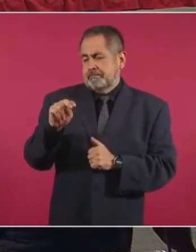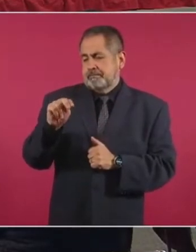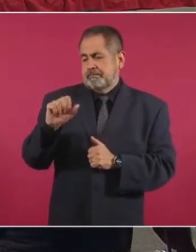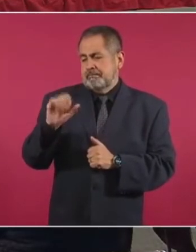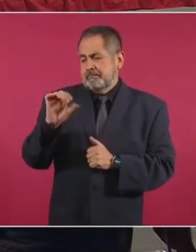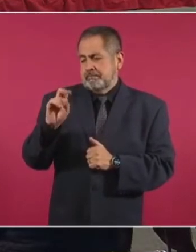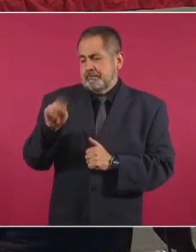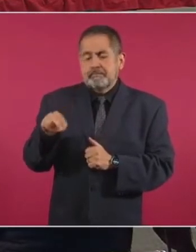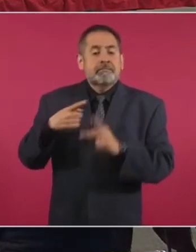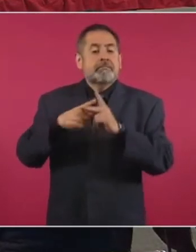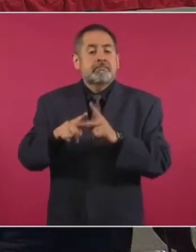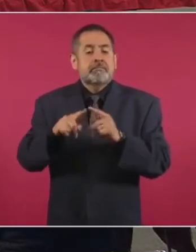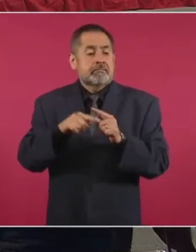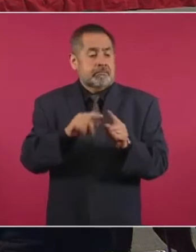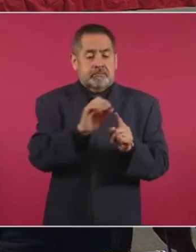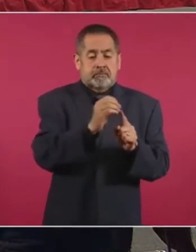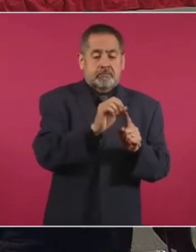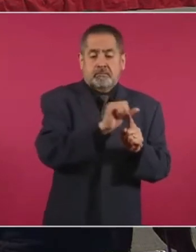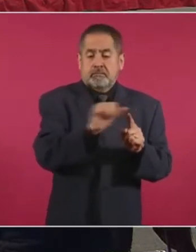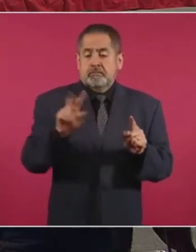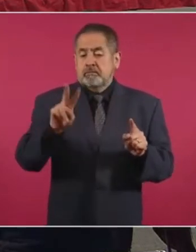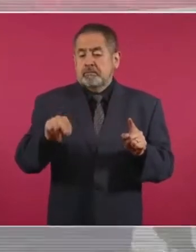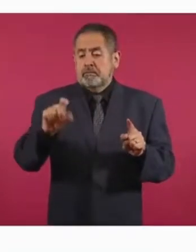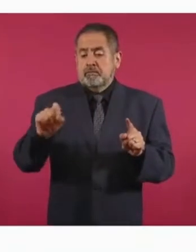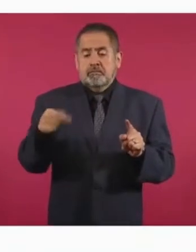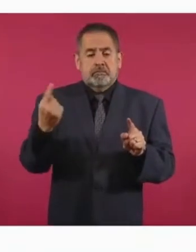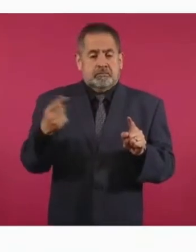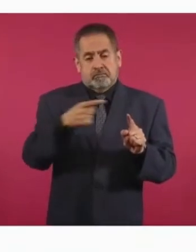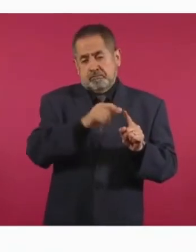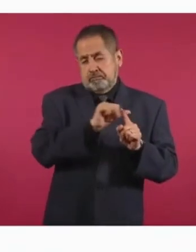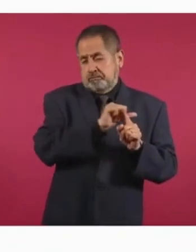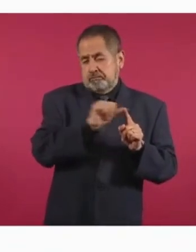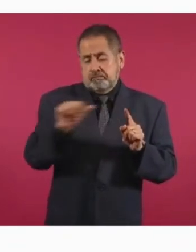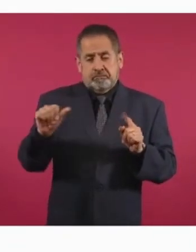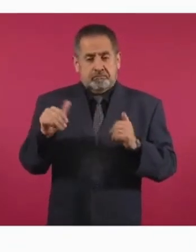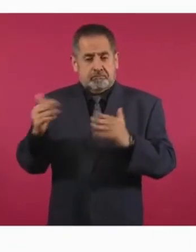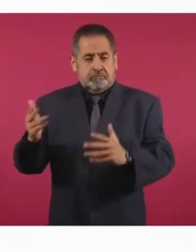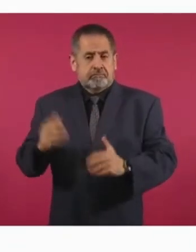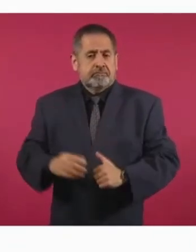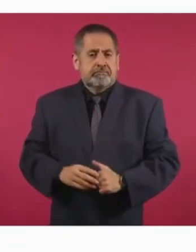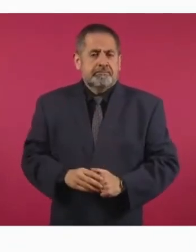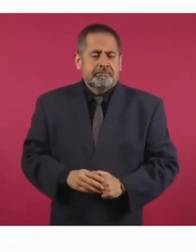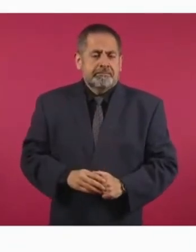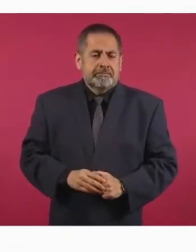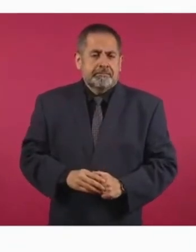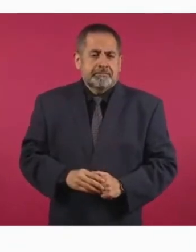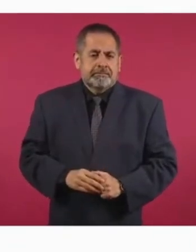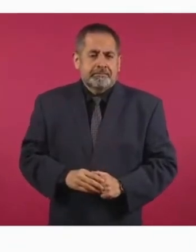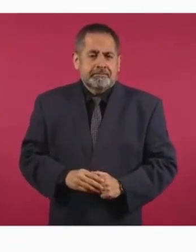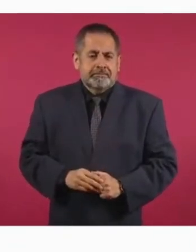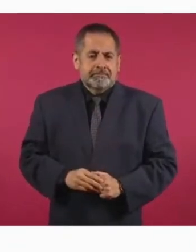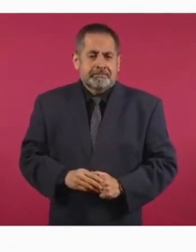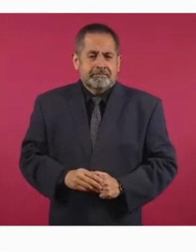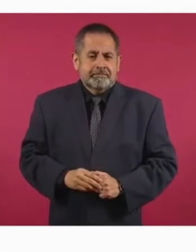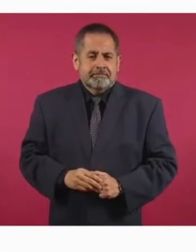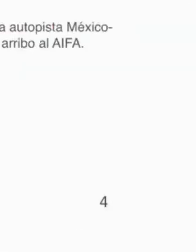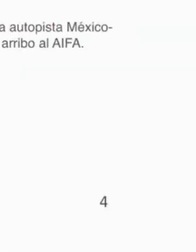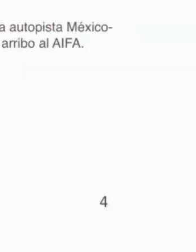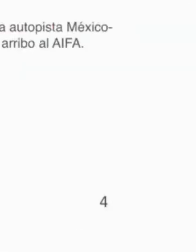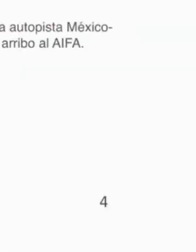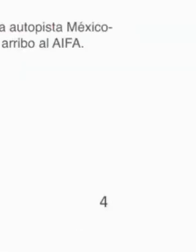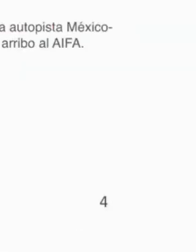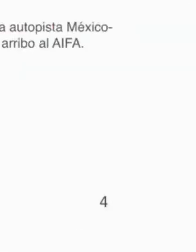que inició operaciones en octubre del 2021 y comunica lo que es precisamente Río de los Remedios con